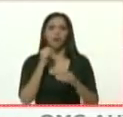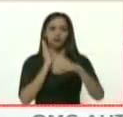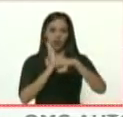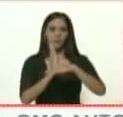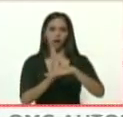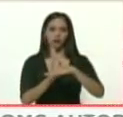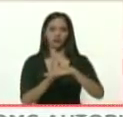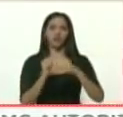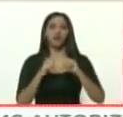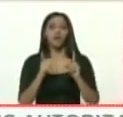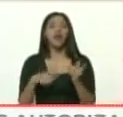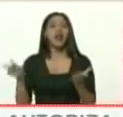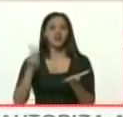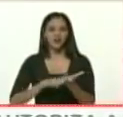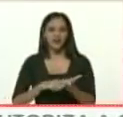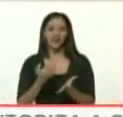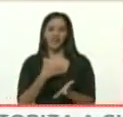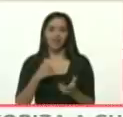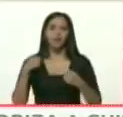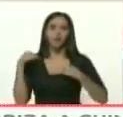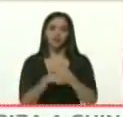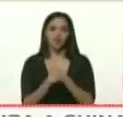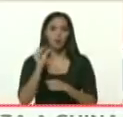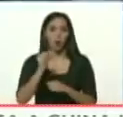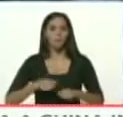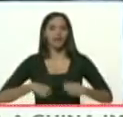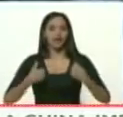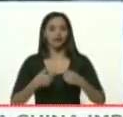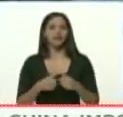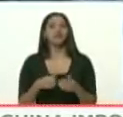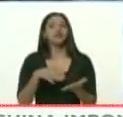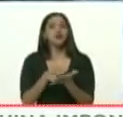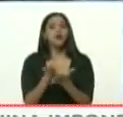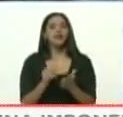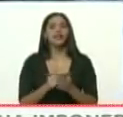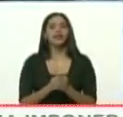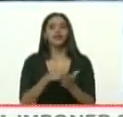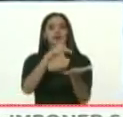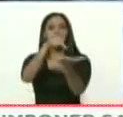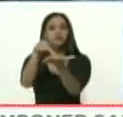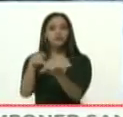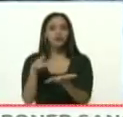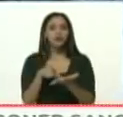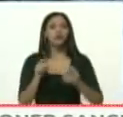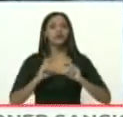pero al regresar queremos profundizar un poco más sobre ese despliegue. Quizás es uno